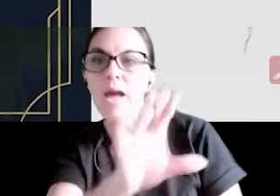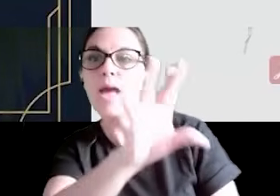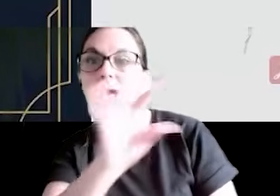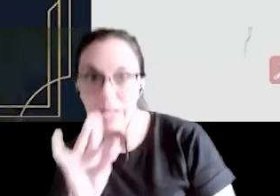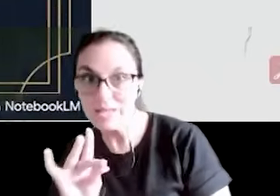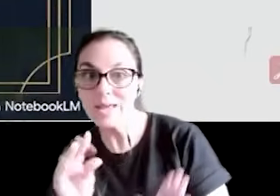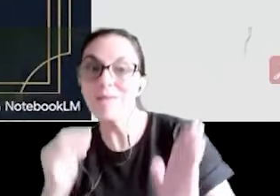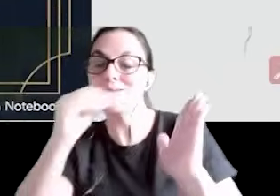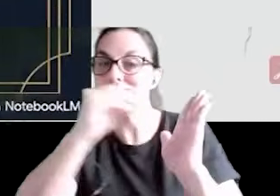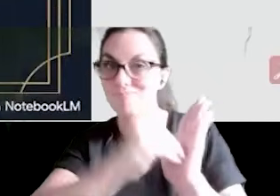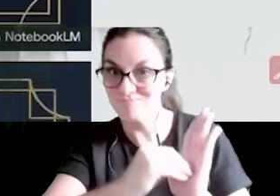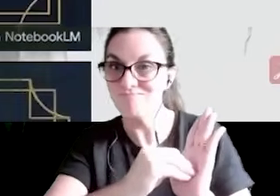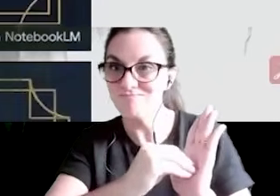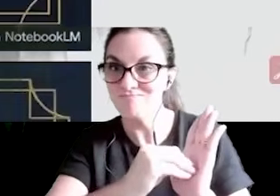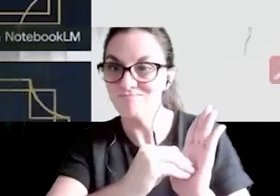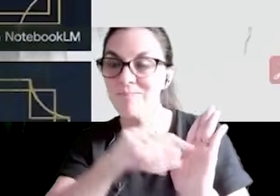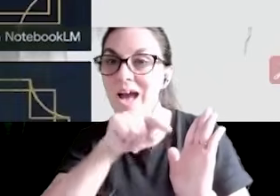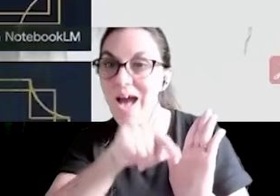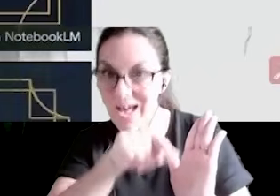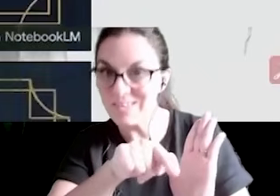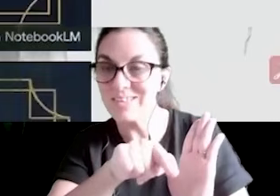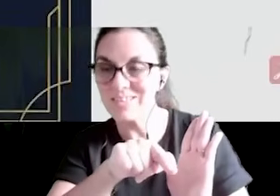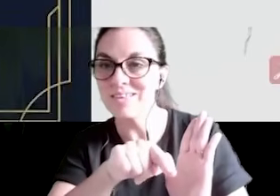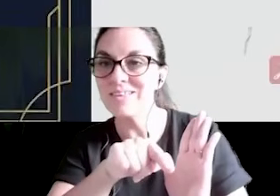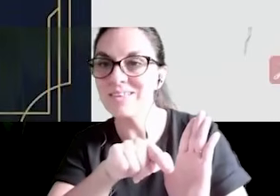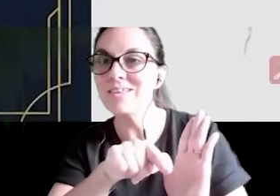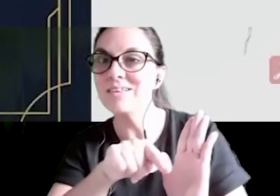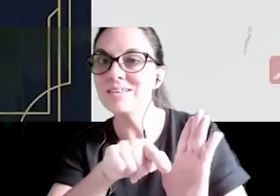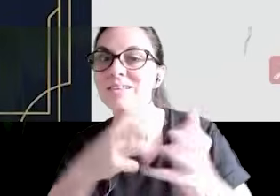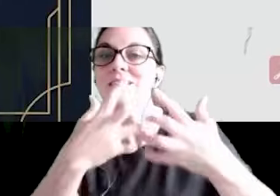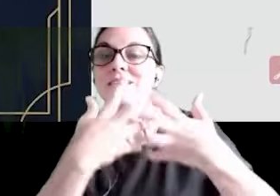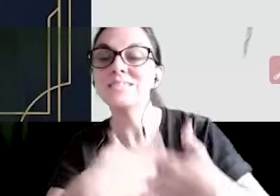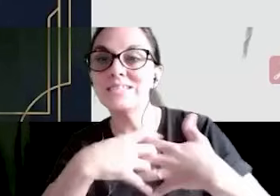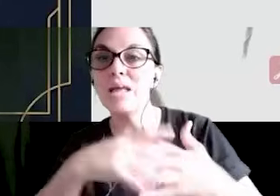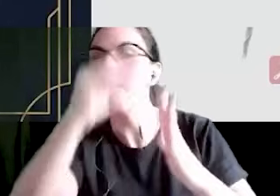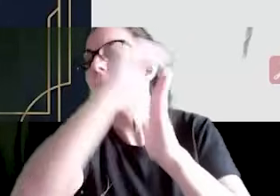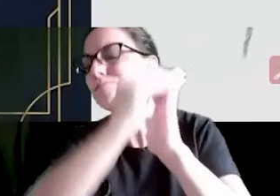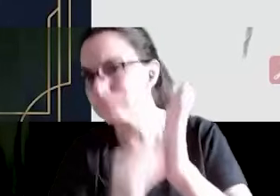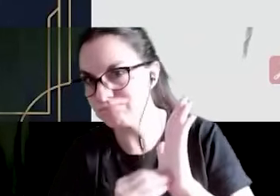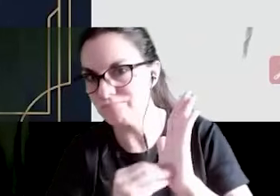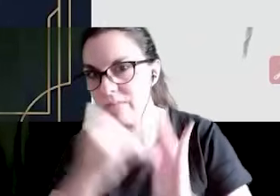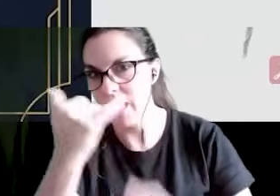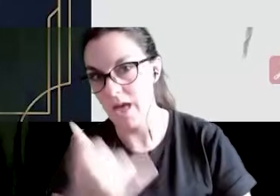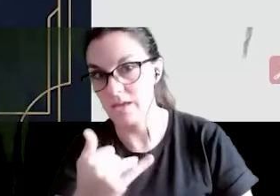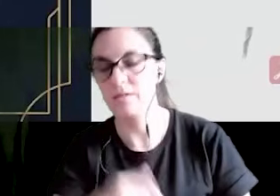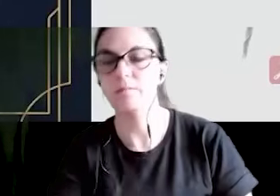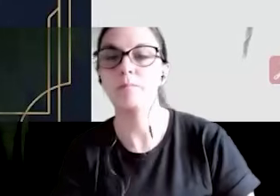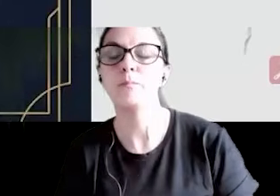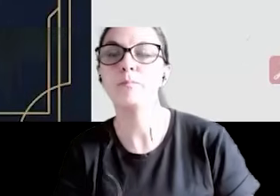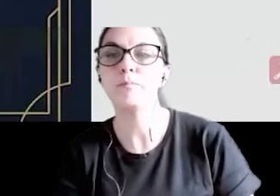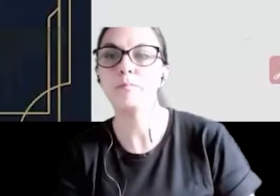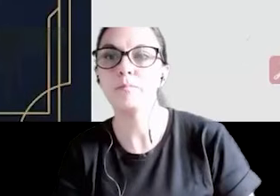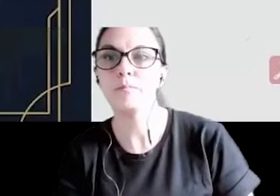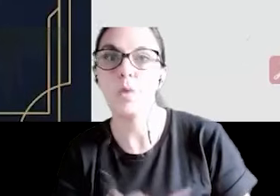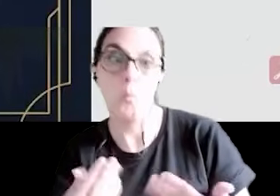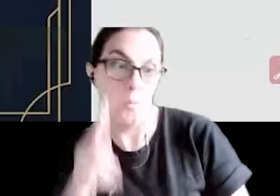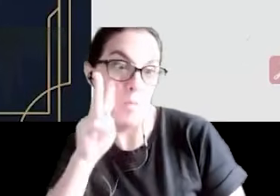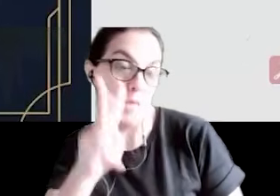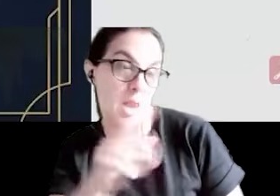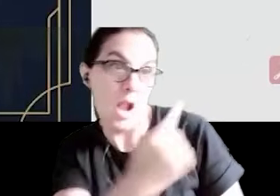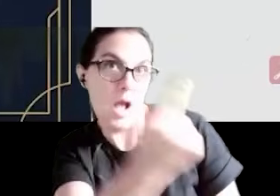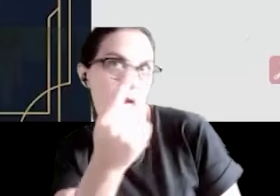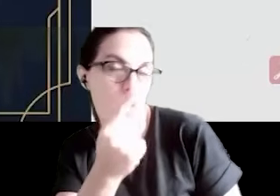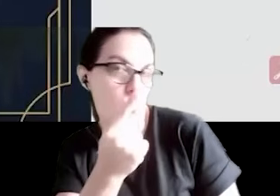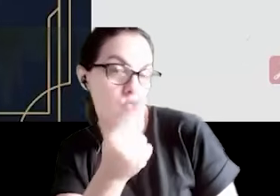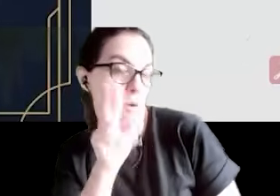régimen va a tener dentro de lo que es el sistema de registro, tanto lo puede visualizar de forma propia, como